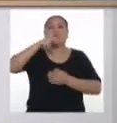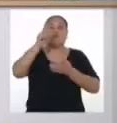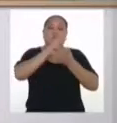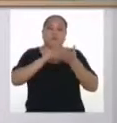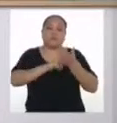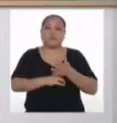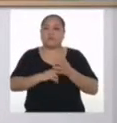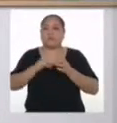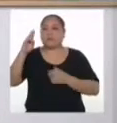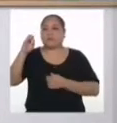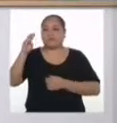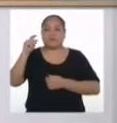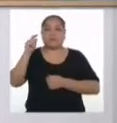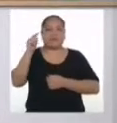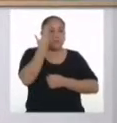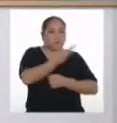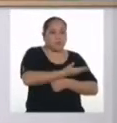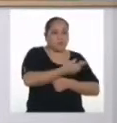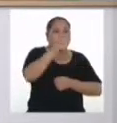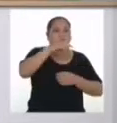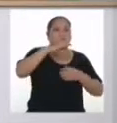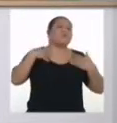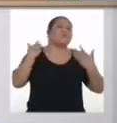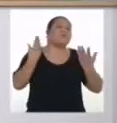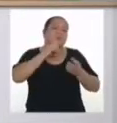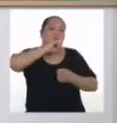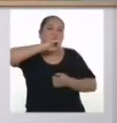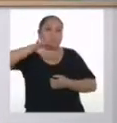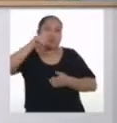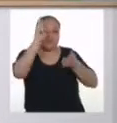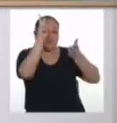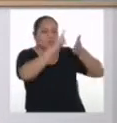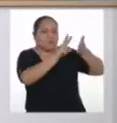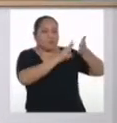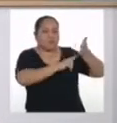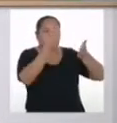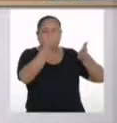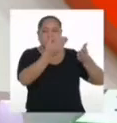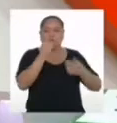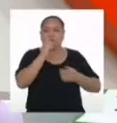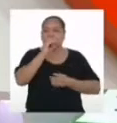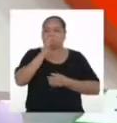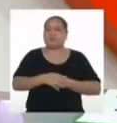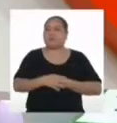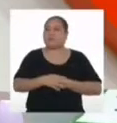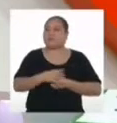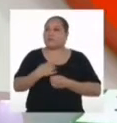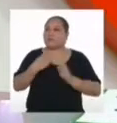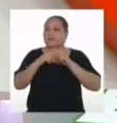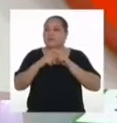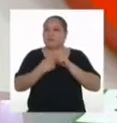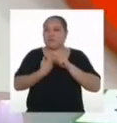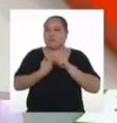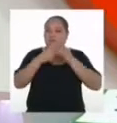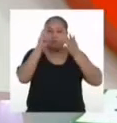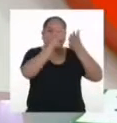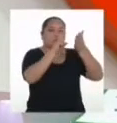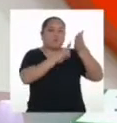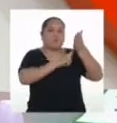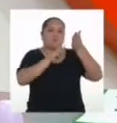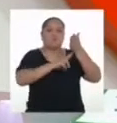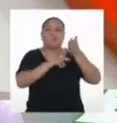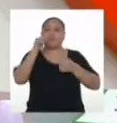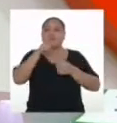leer. Rebot, ¿tú qué podrías decirnos sobre el texto que vamos a leer? Iniciando proceso de